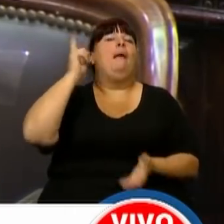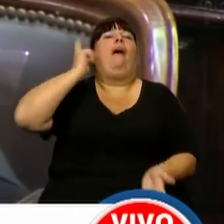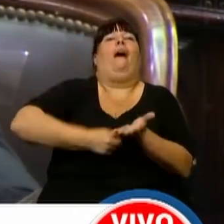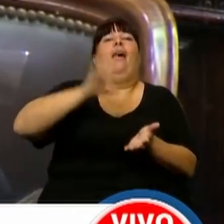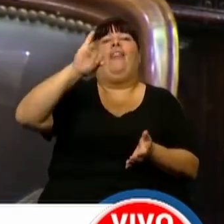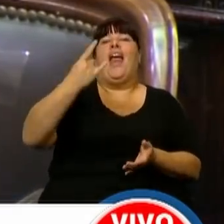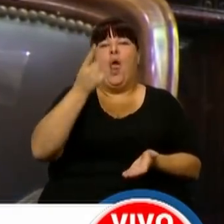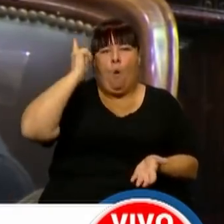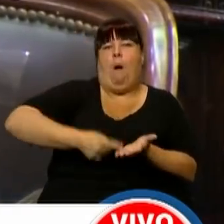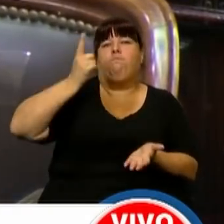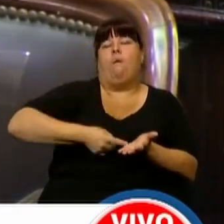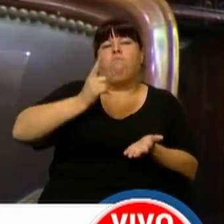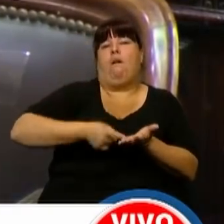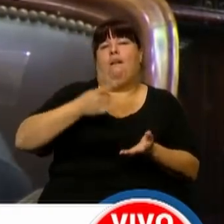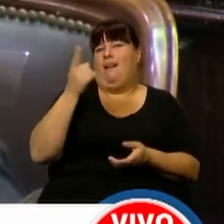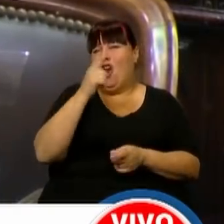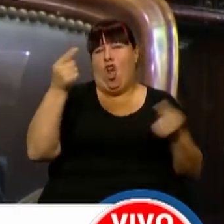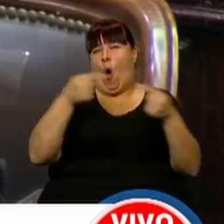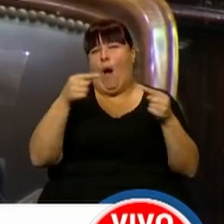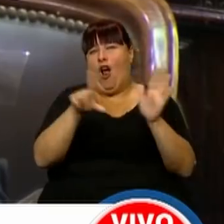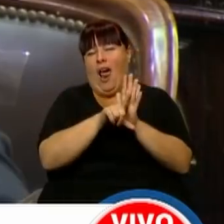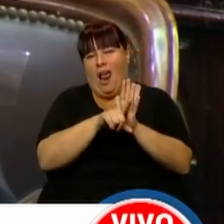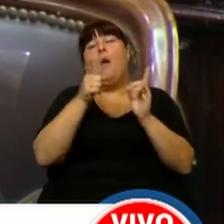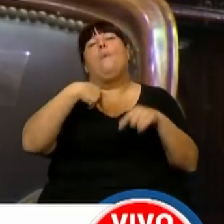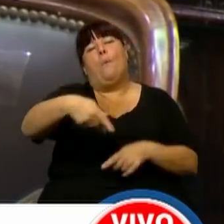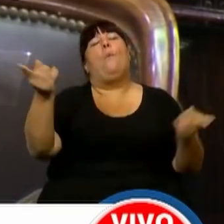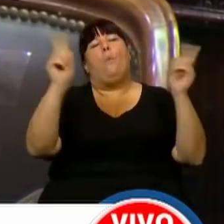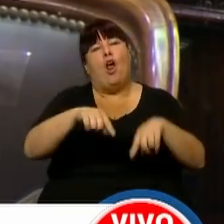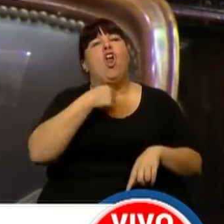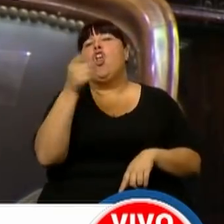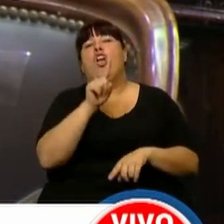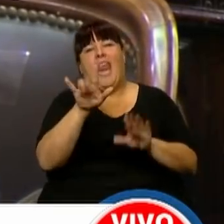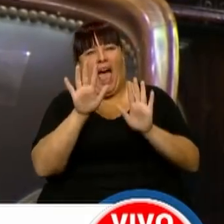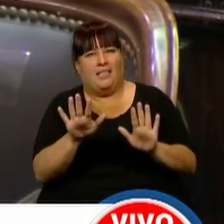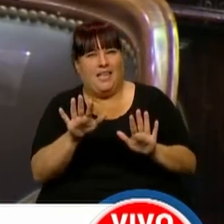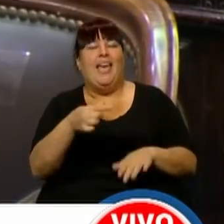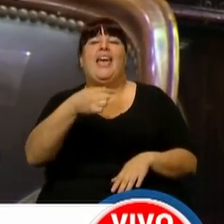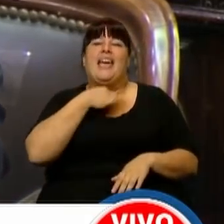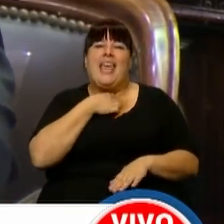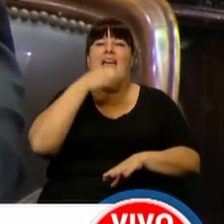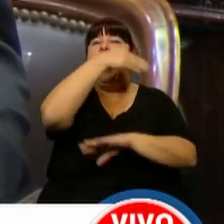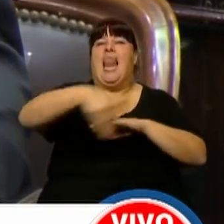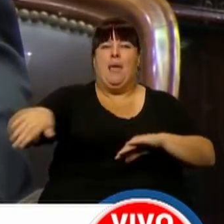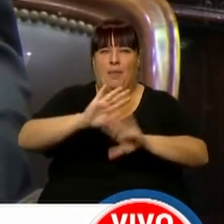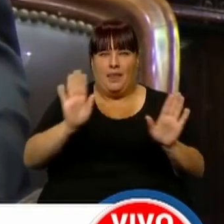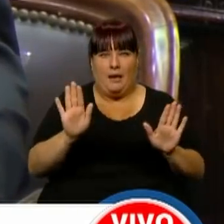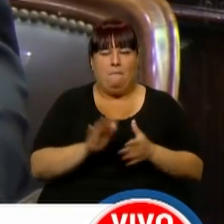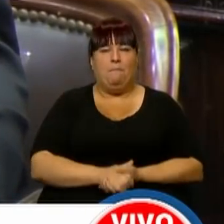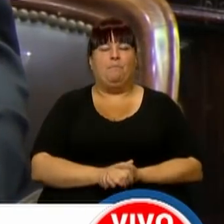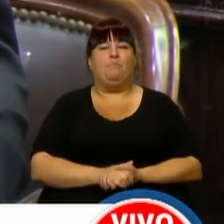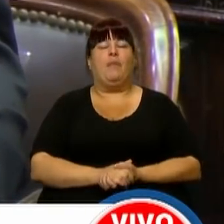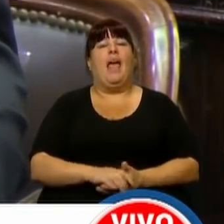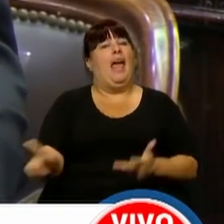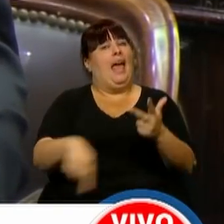DNU. La hicieron con DNU de manera ilegal y la van a volver a hacer. Y nosotros queremos evitar esto, queremos poner una limitación a esto.